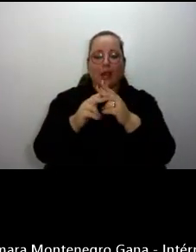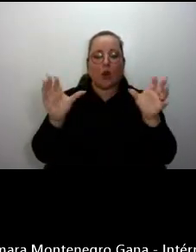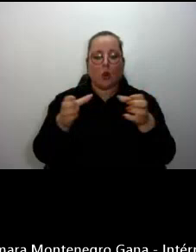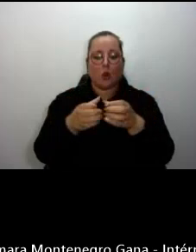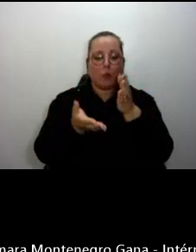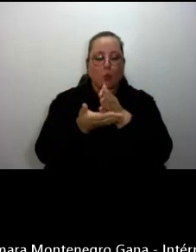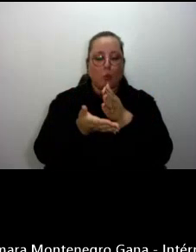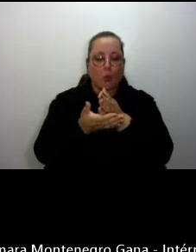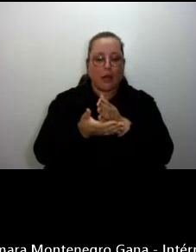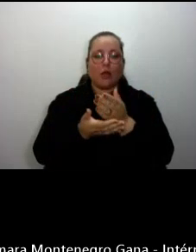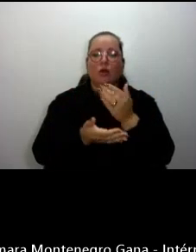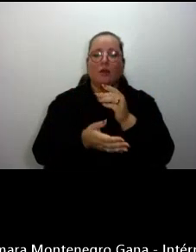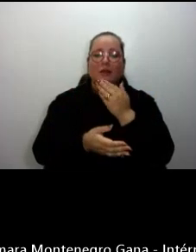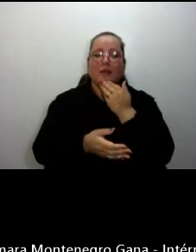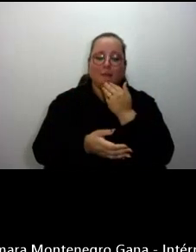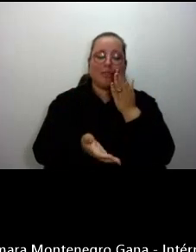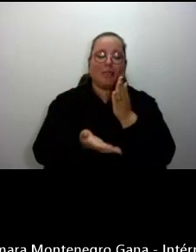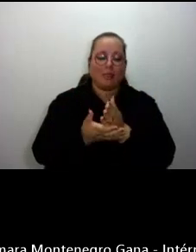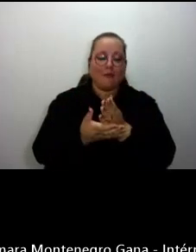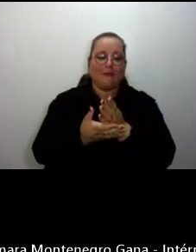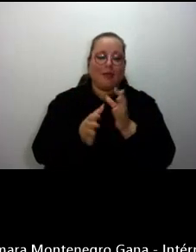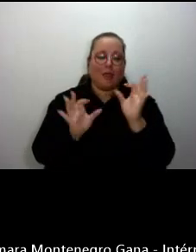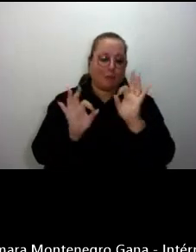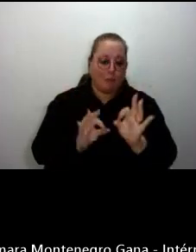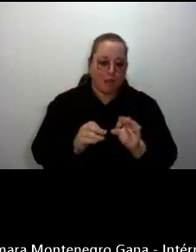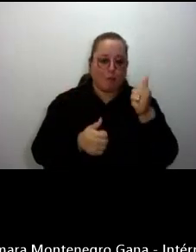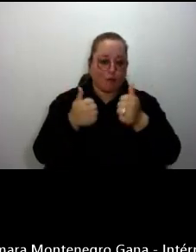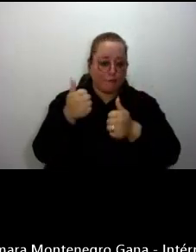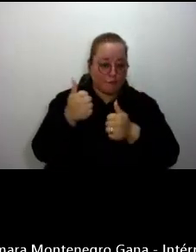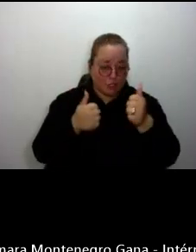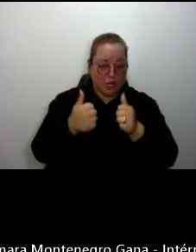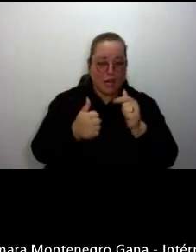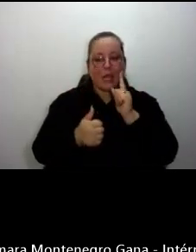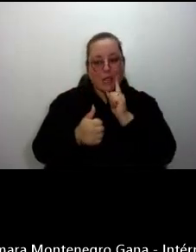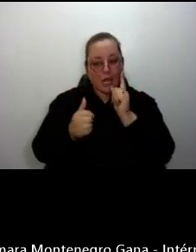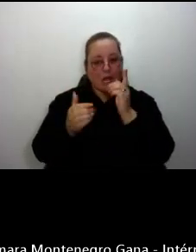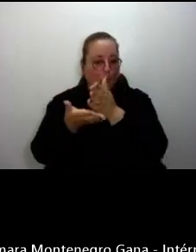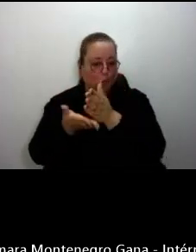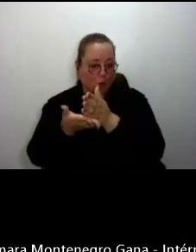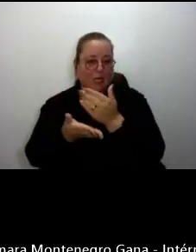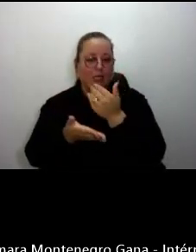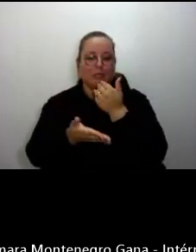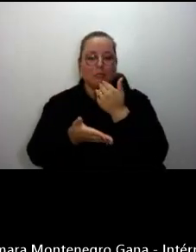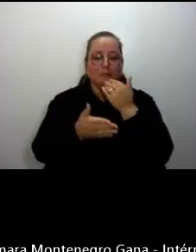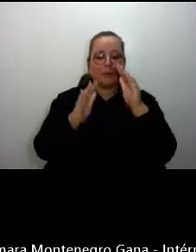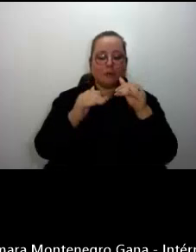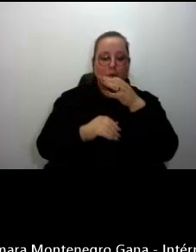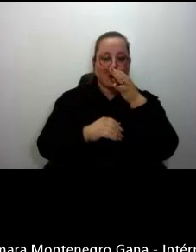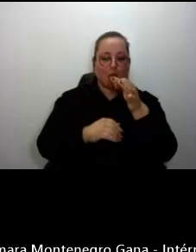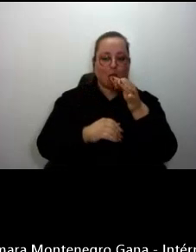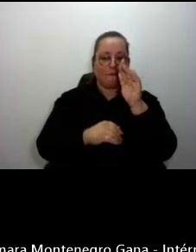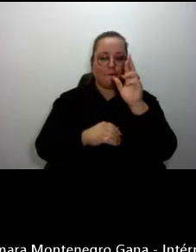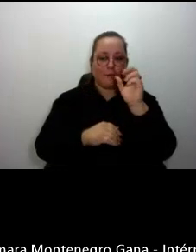sino que tiene que ser construido tanto por los profesionales que intervienen en la escuela y aquí, como lo decía, ¿verdad, Francisca? No necesariamente